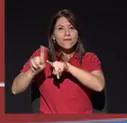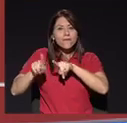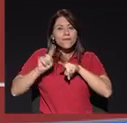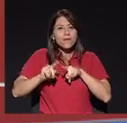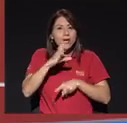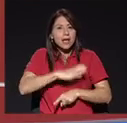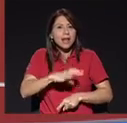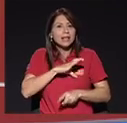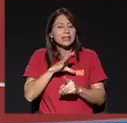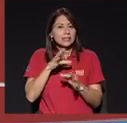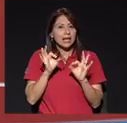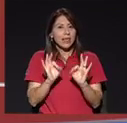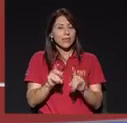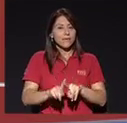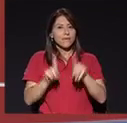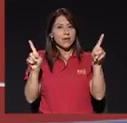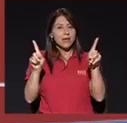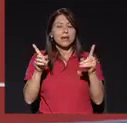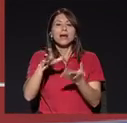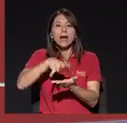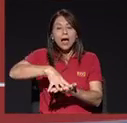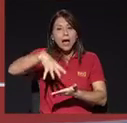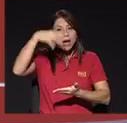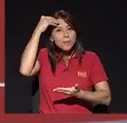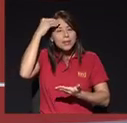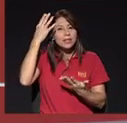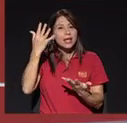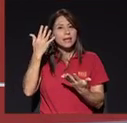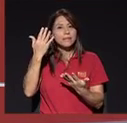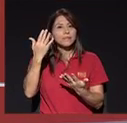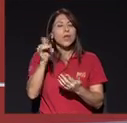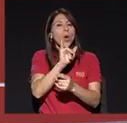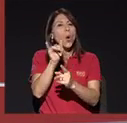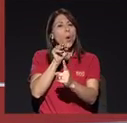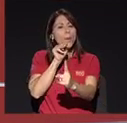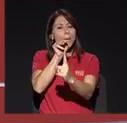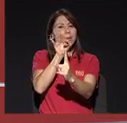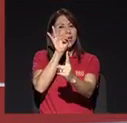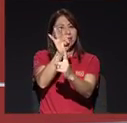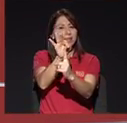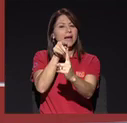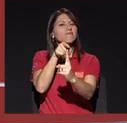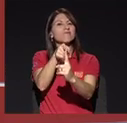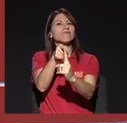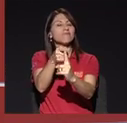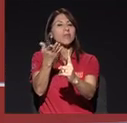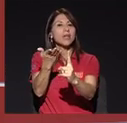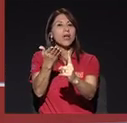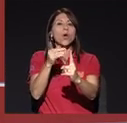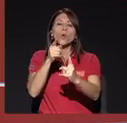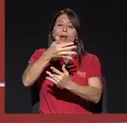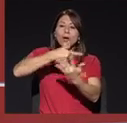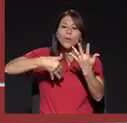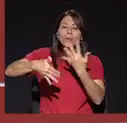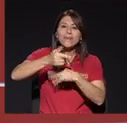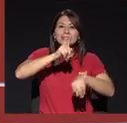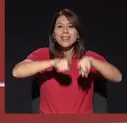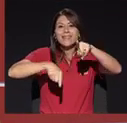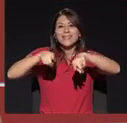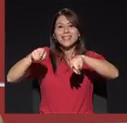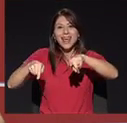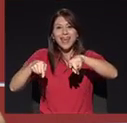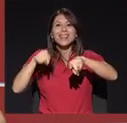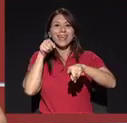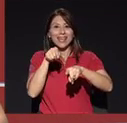nos caracteriza. Entonces, el aprender o tener como meta a través de la educación una convivencia en diversidad